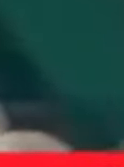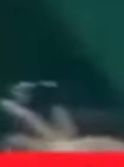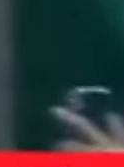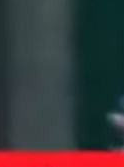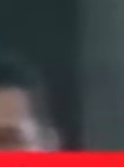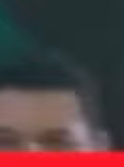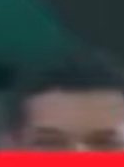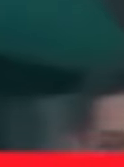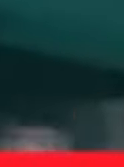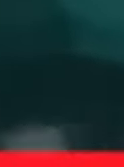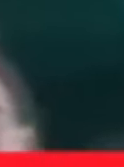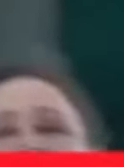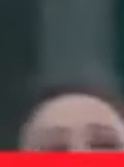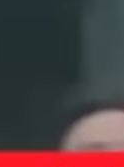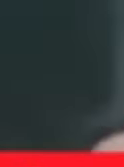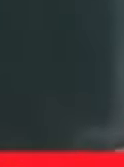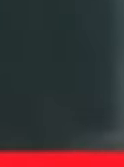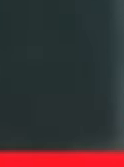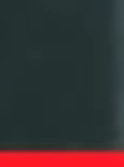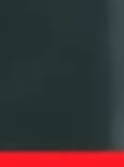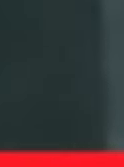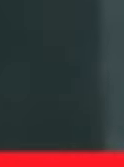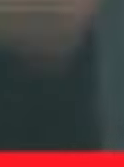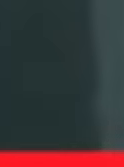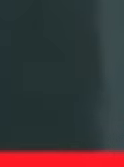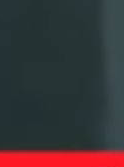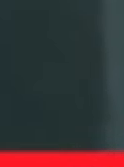¡Viva Claudia Sheinbaum! ¡Viva!